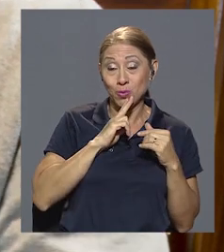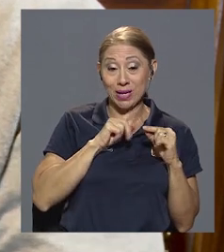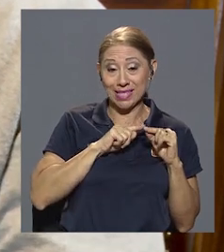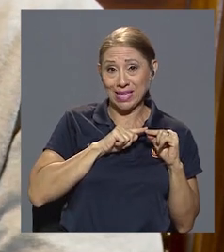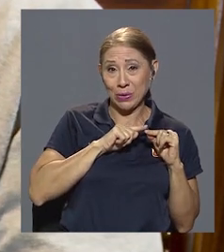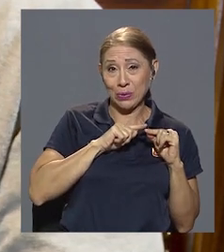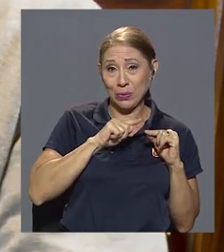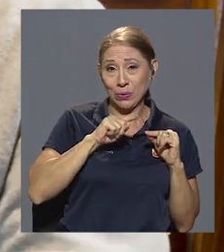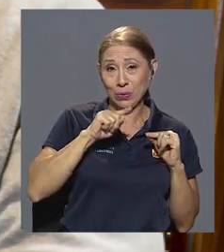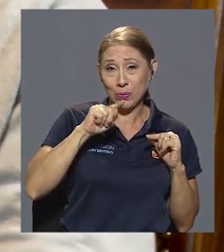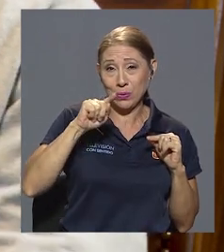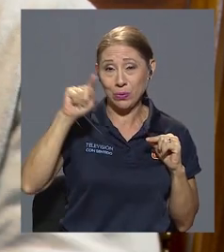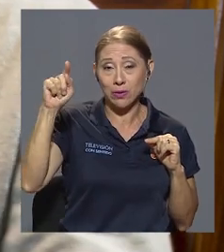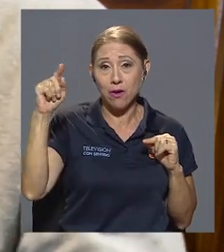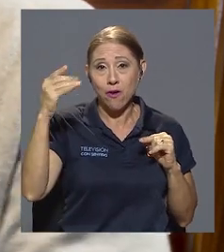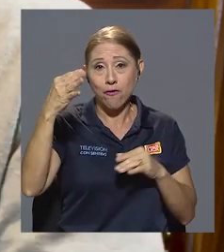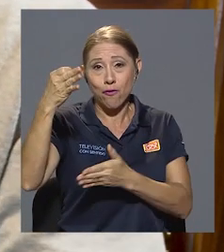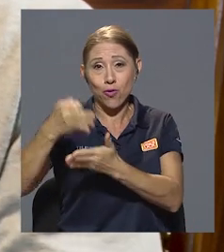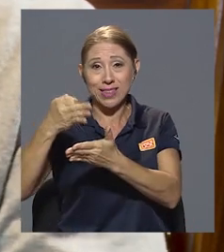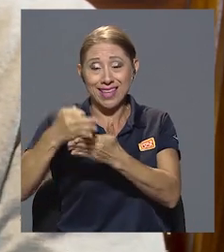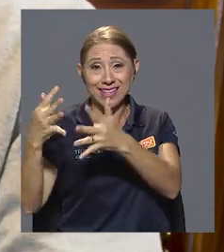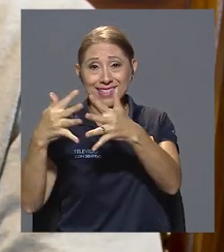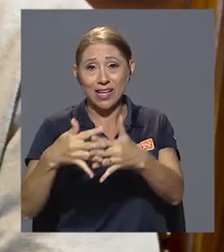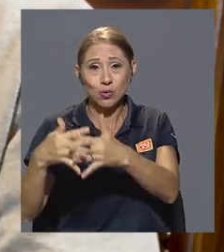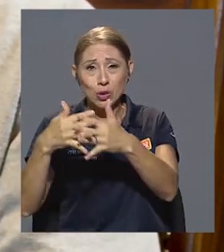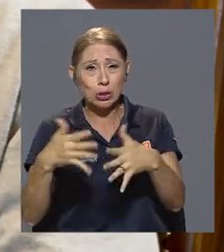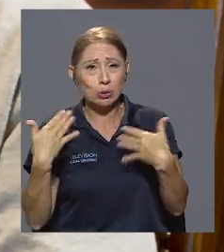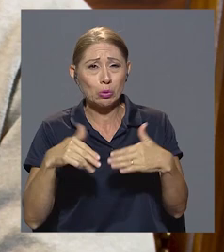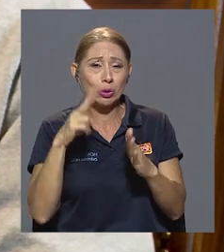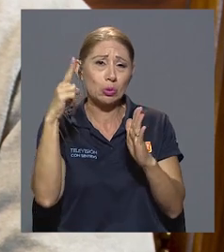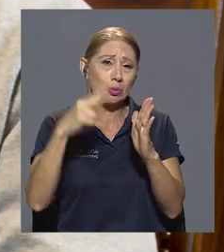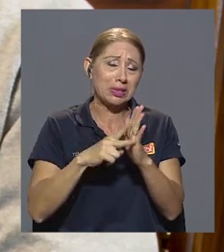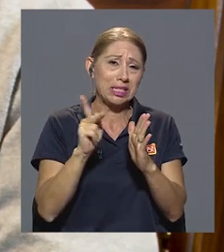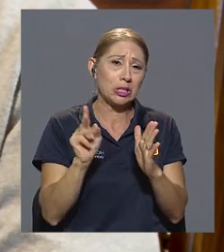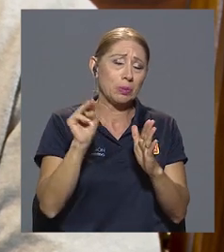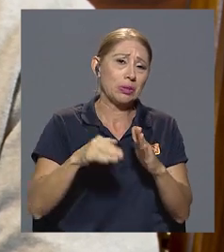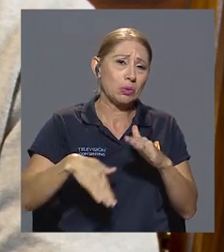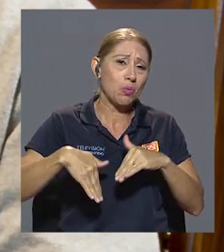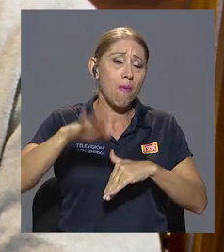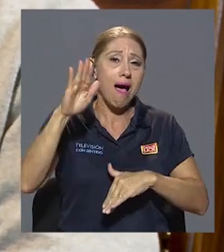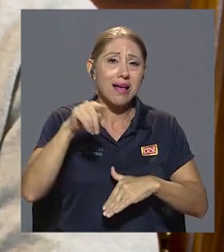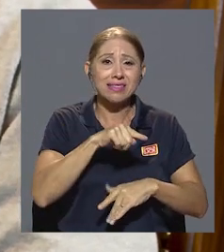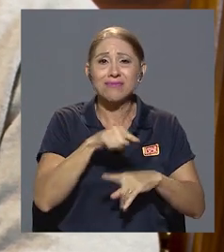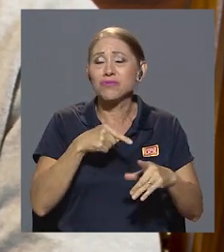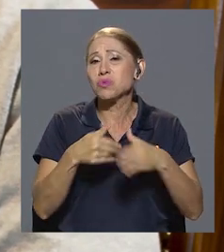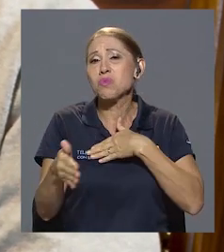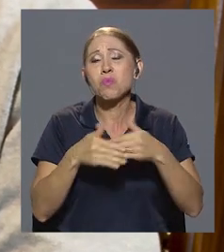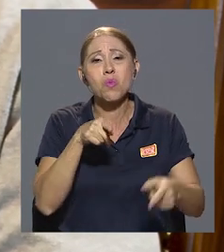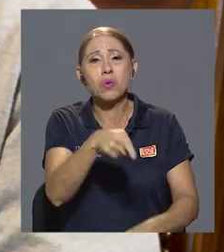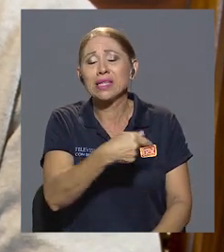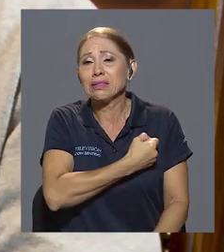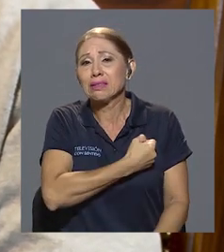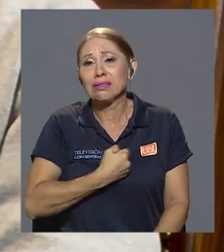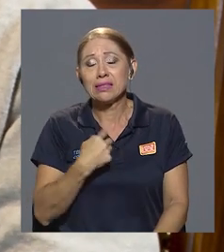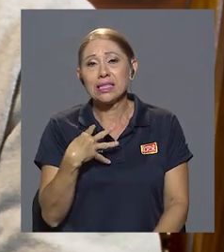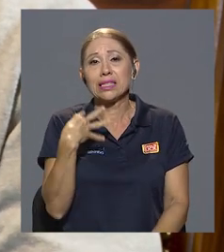tegucigalpa y las fronteras de los puntos fronterizos entre méxico y los estados unidos y aún así deciden